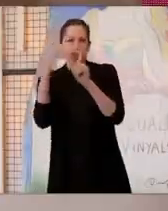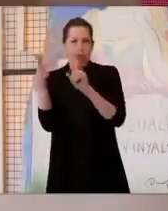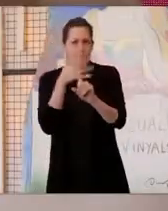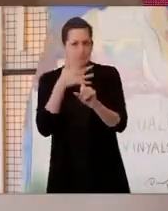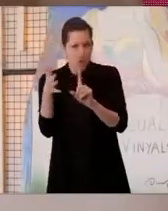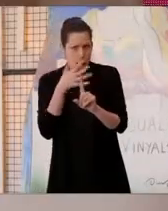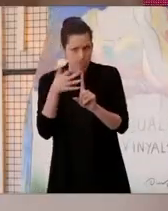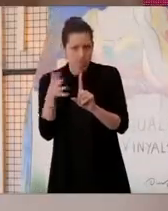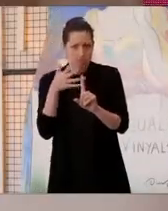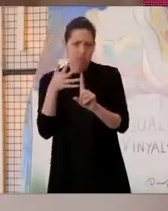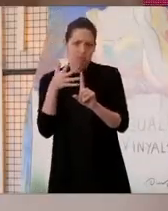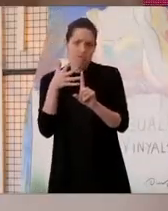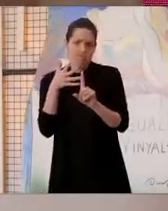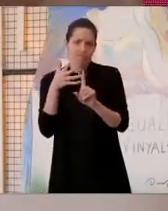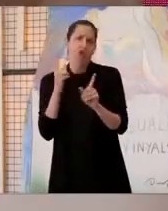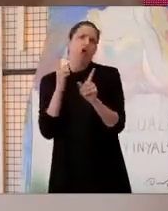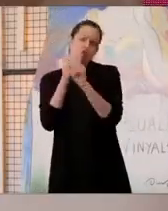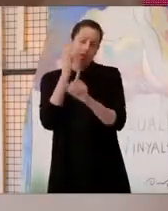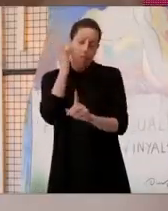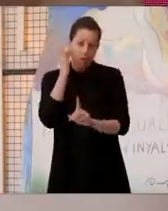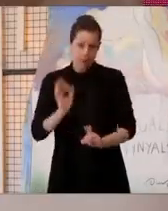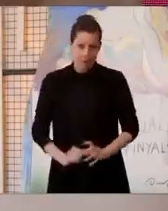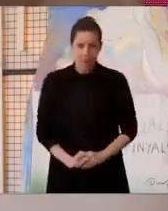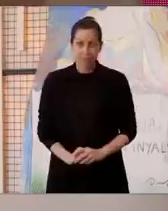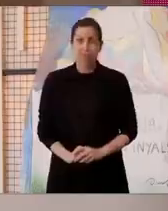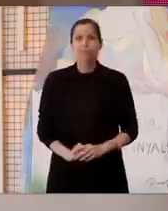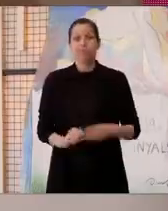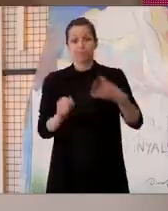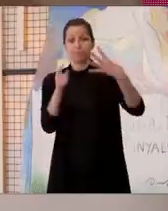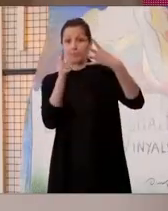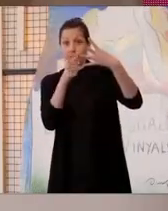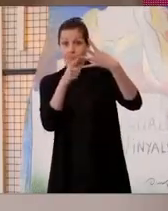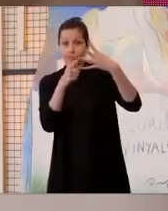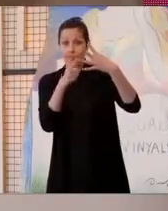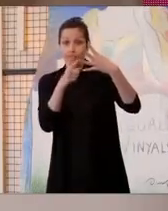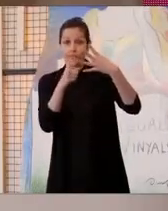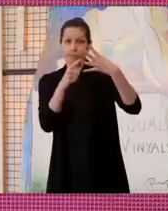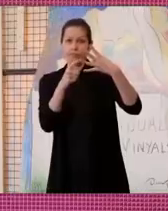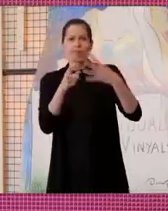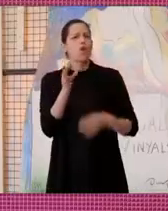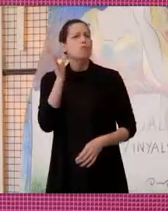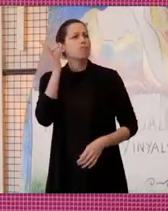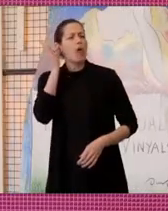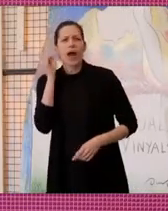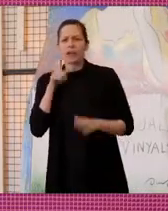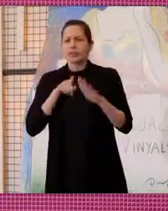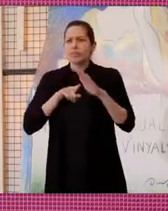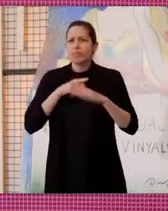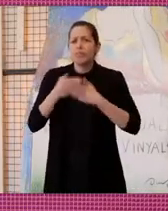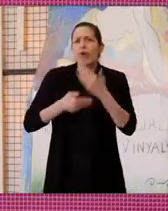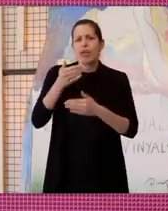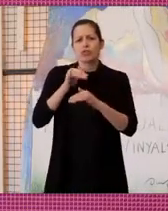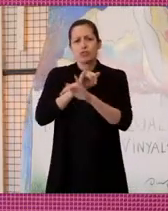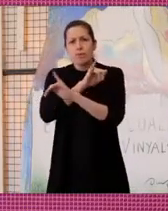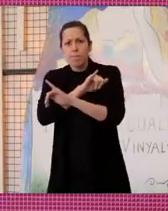ejercida contra las mujeres otro era la participación de las mujeres en los procesos de paz que